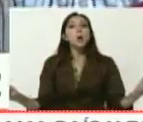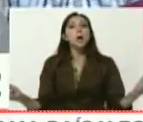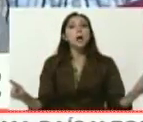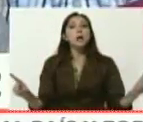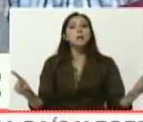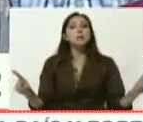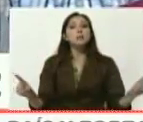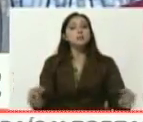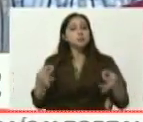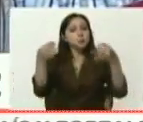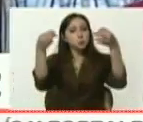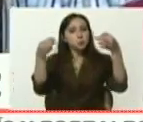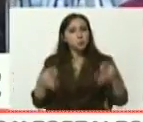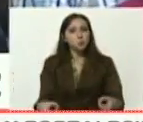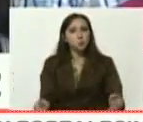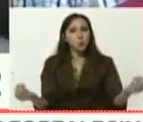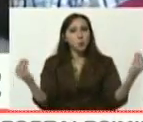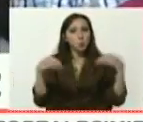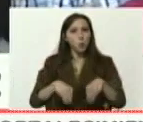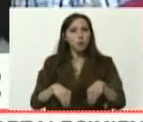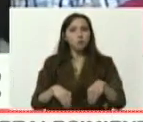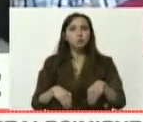equitativo y justo.